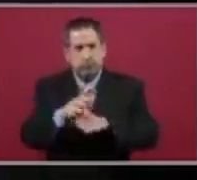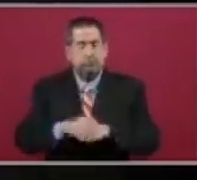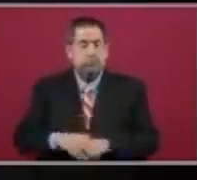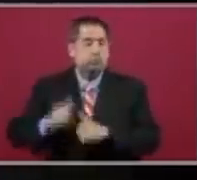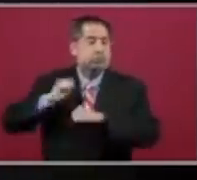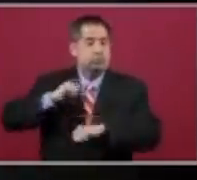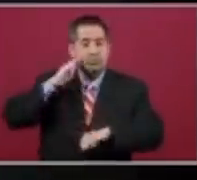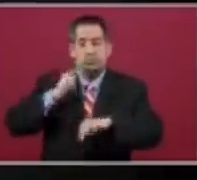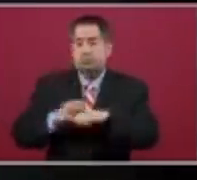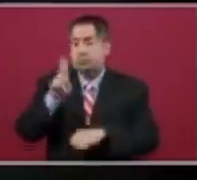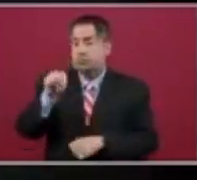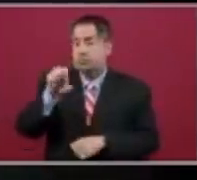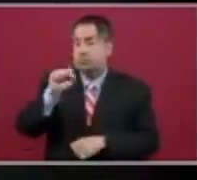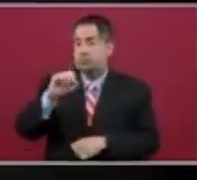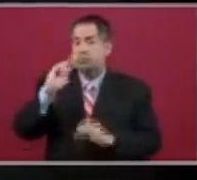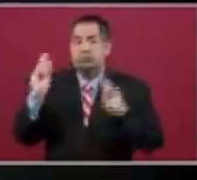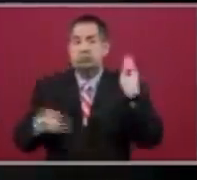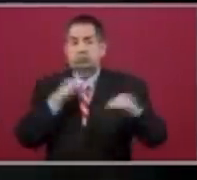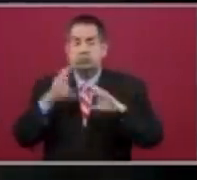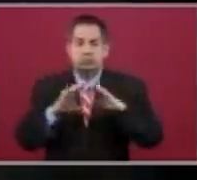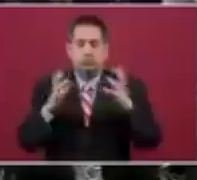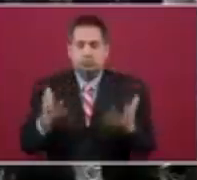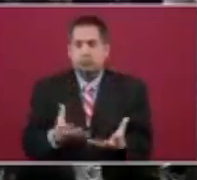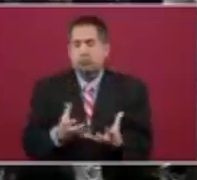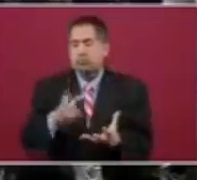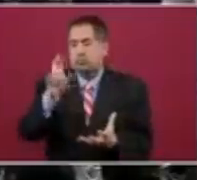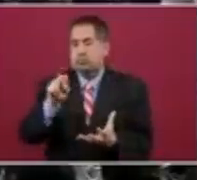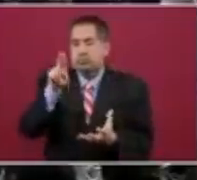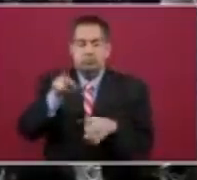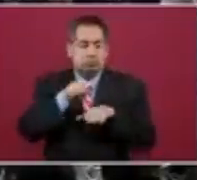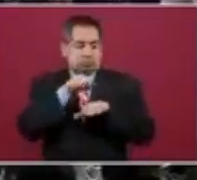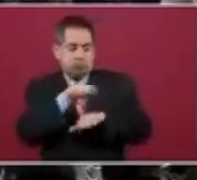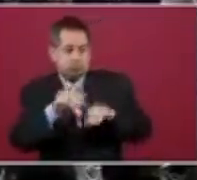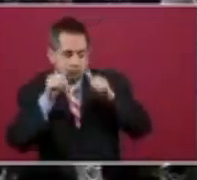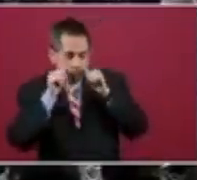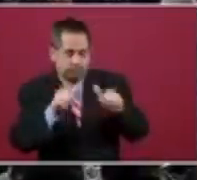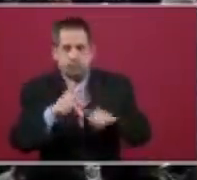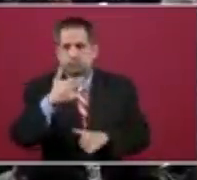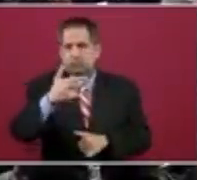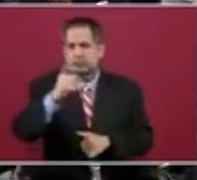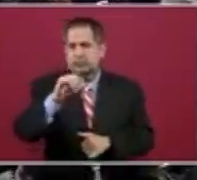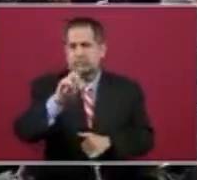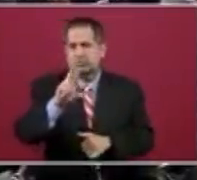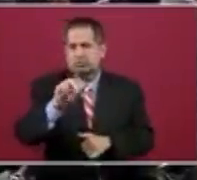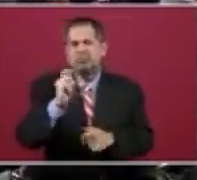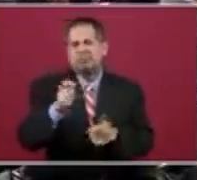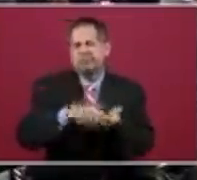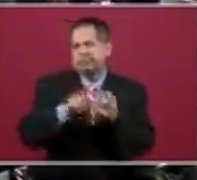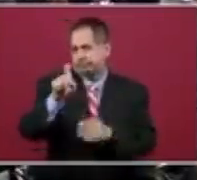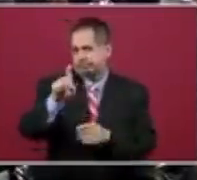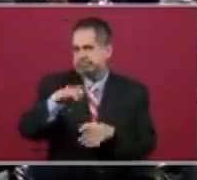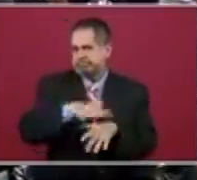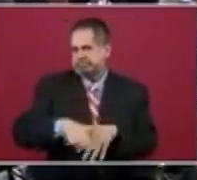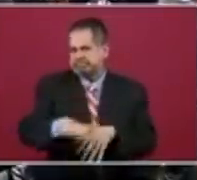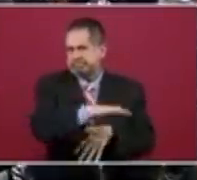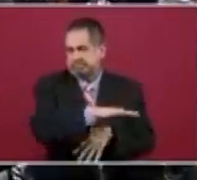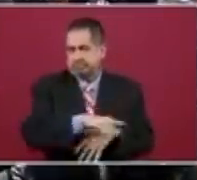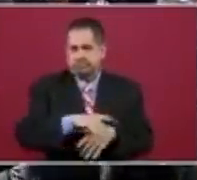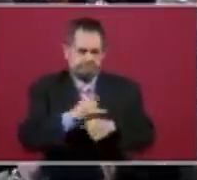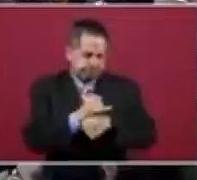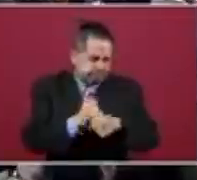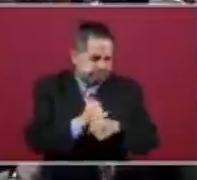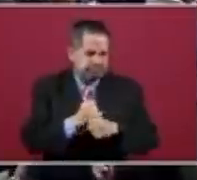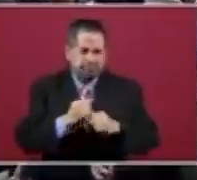Hidrológico Internacional, que es el único programa de la ONU dedicado al mismo tiempo a la investigación, la educación